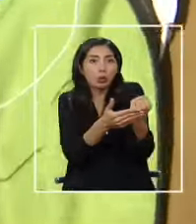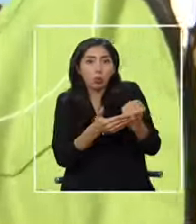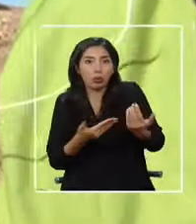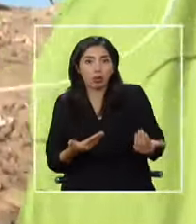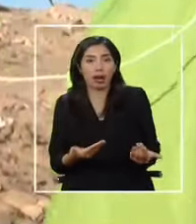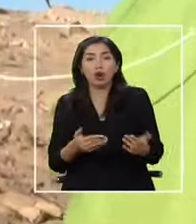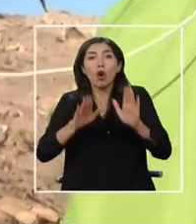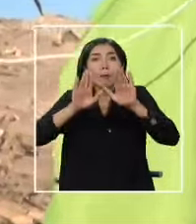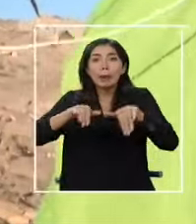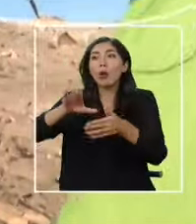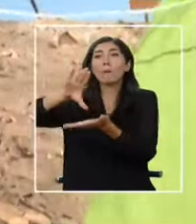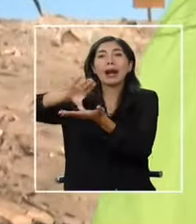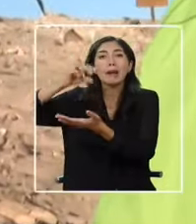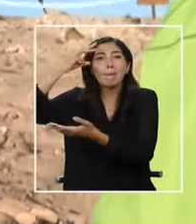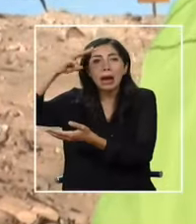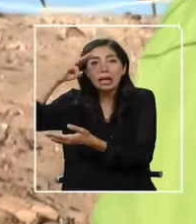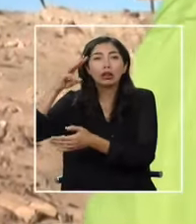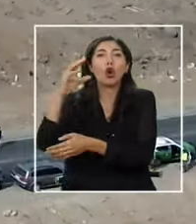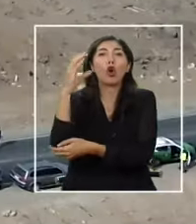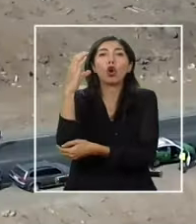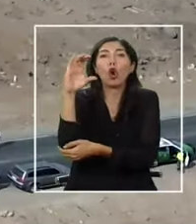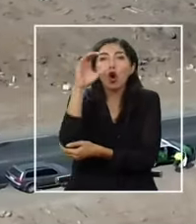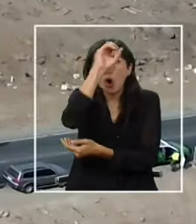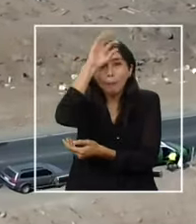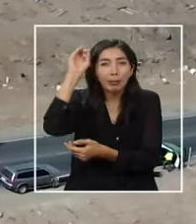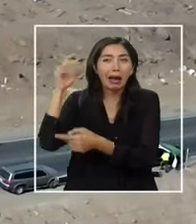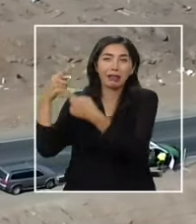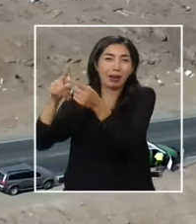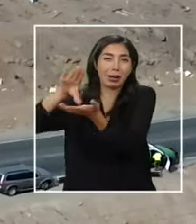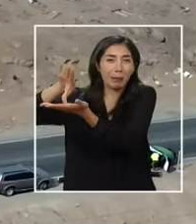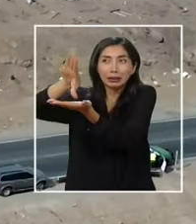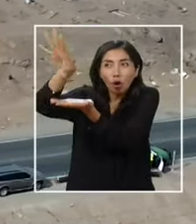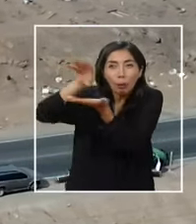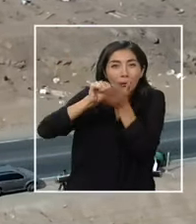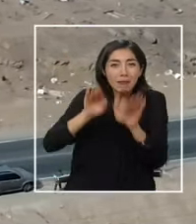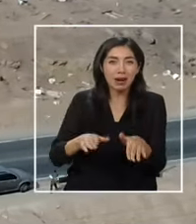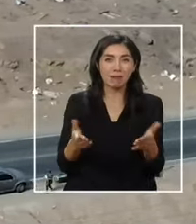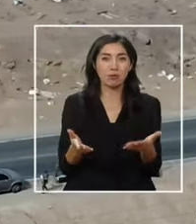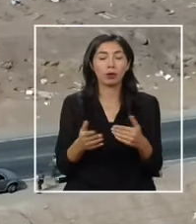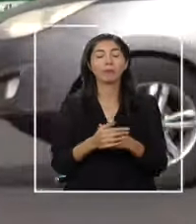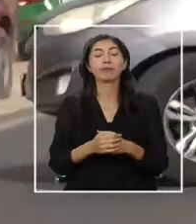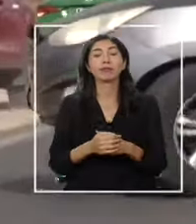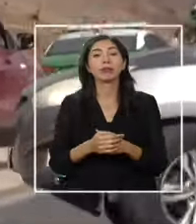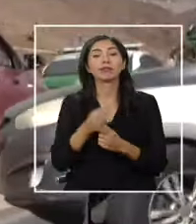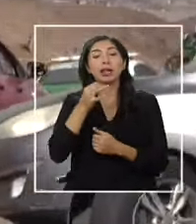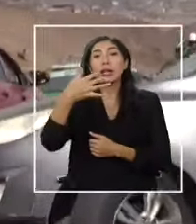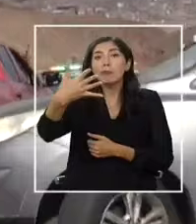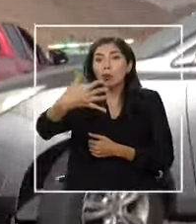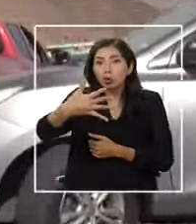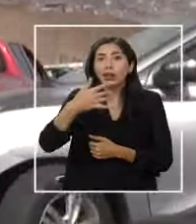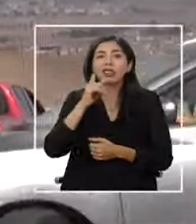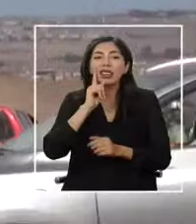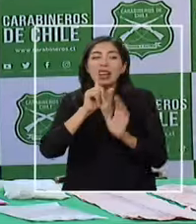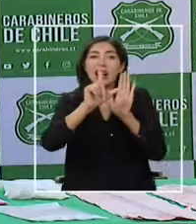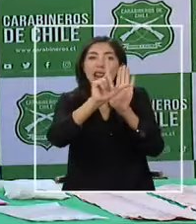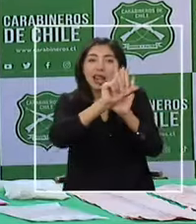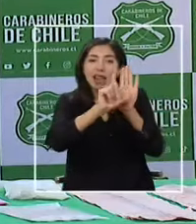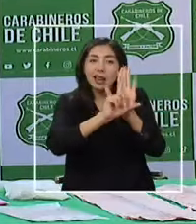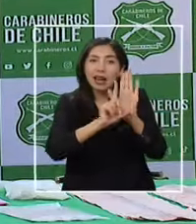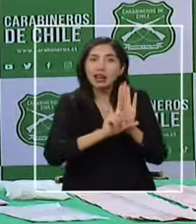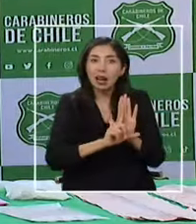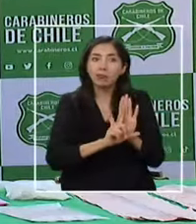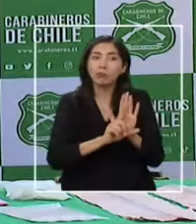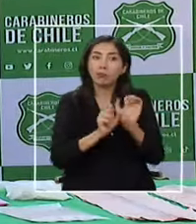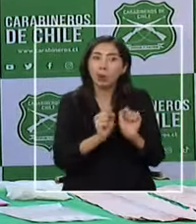como ocurre en México, como ocurre en Colombia, como ocurre en otros países. El gobierno puso sobre la mesa la importancia de contar con un conjunto de leyes que regulen la